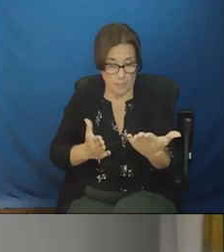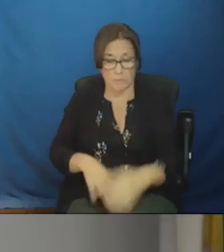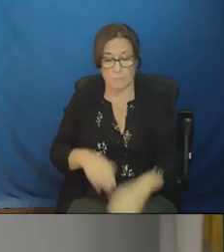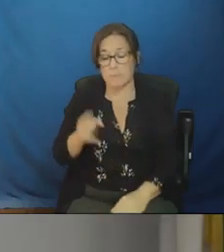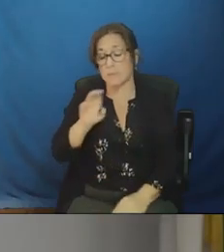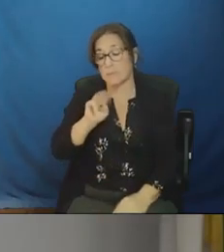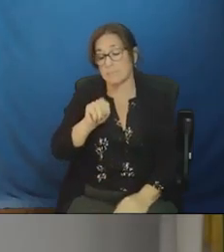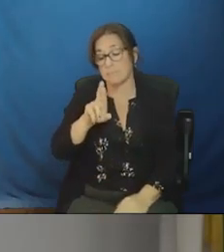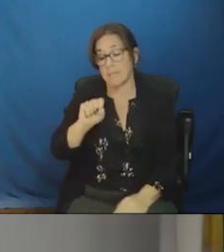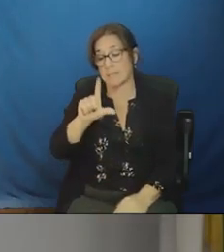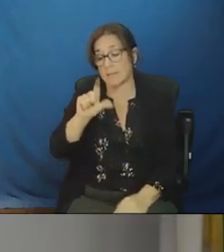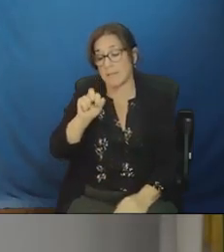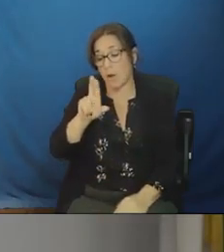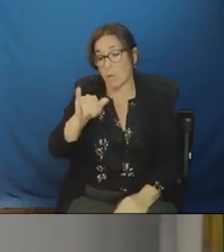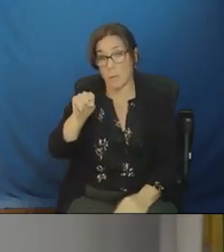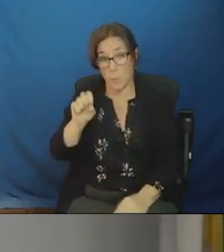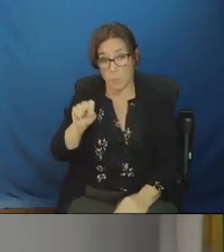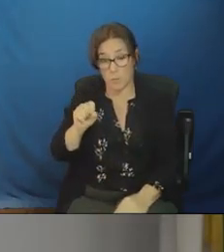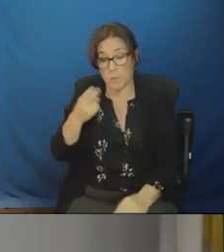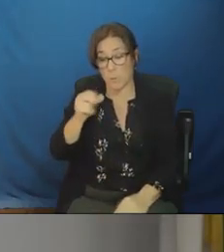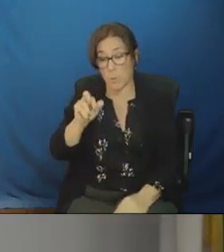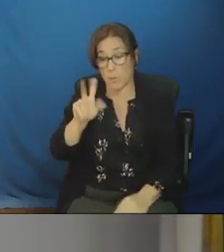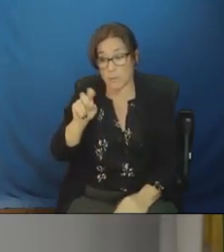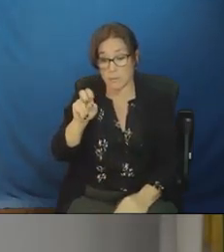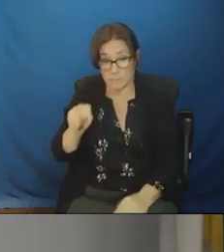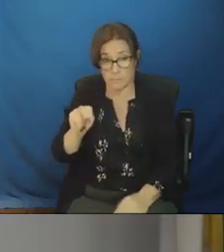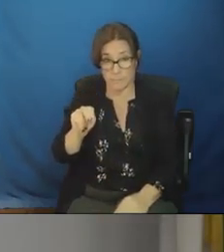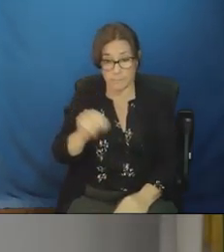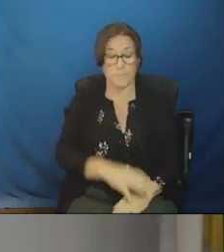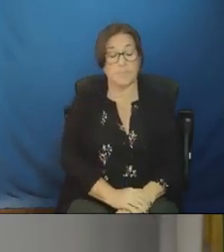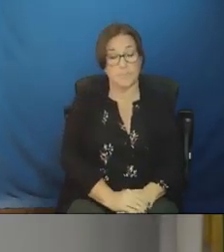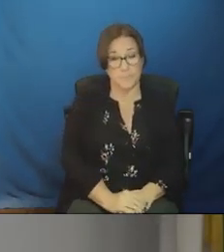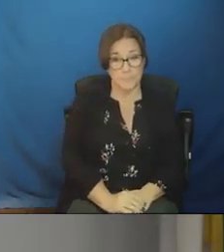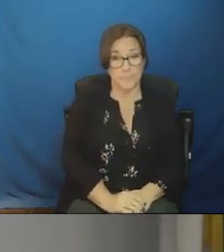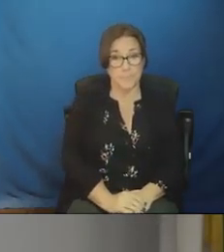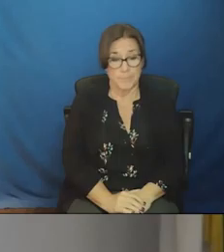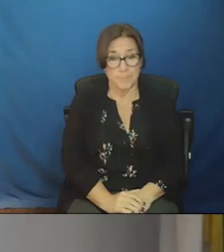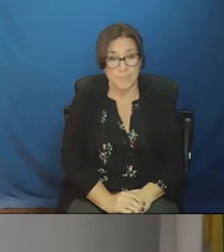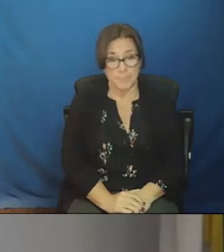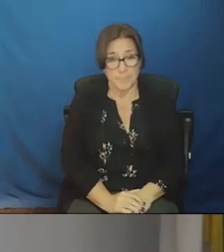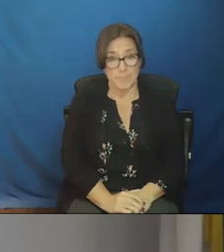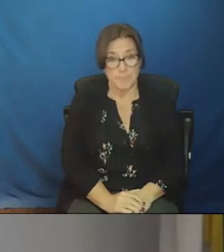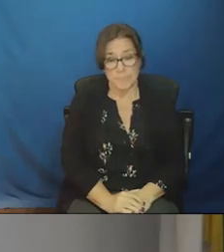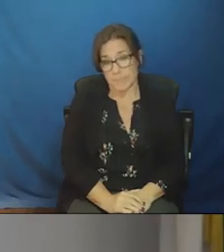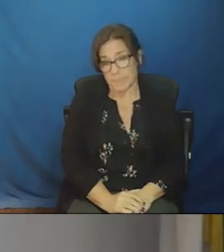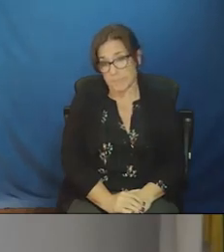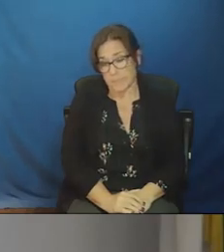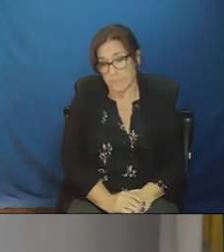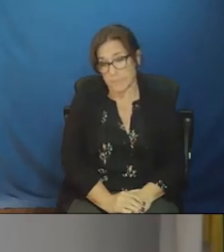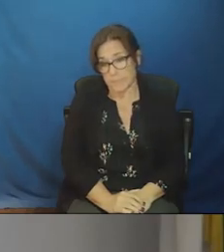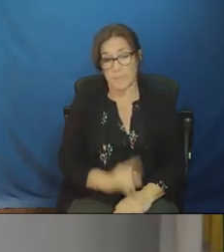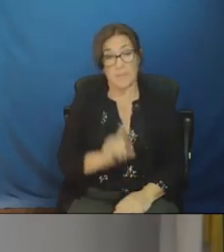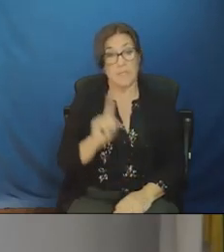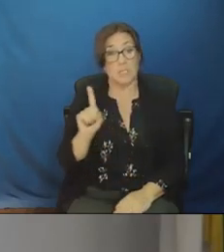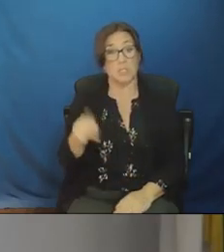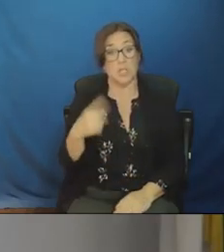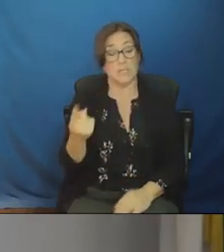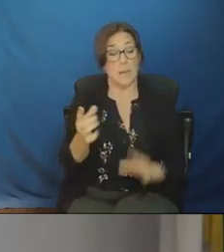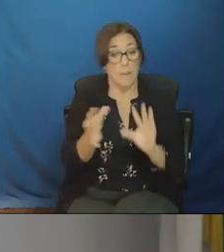aprenden inglés señora lario scoring adelante tengo aquí un comentario logístico los miembros del consejo van a